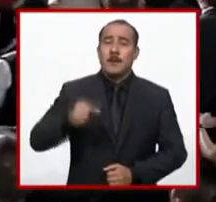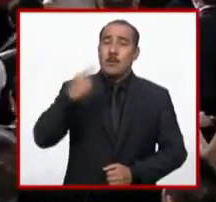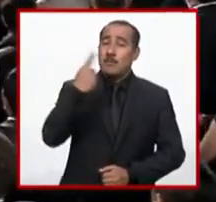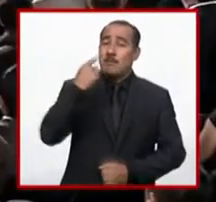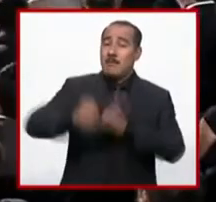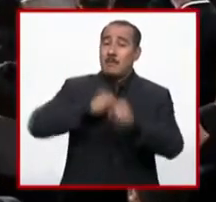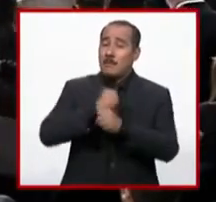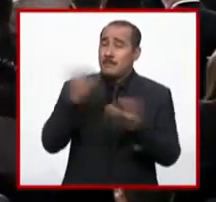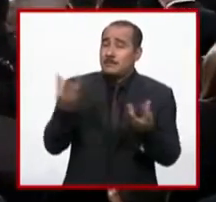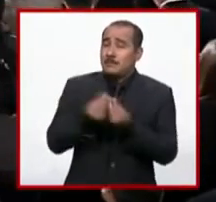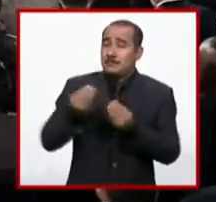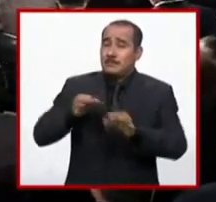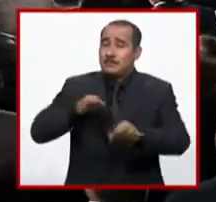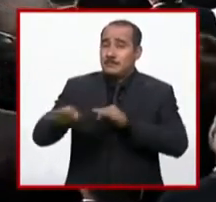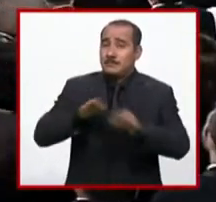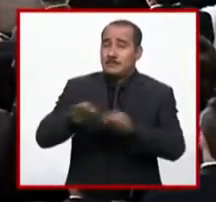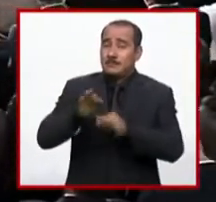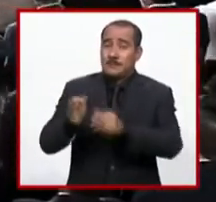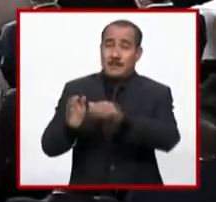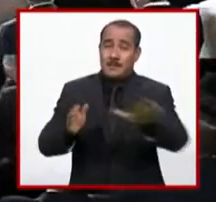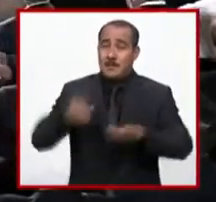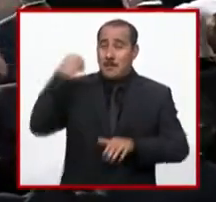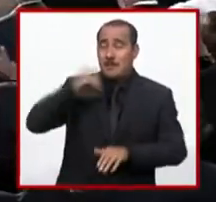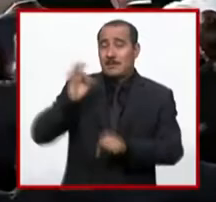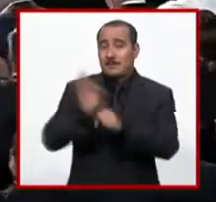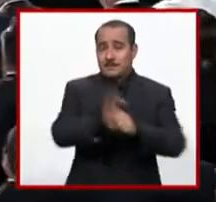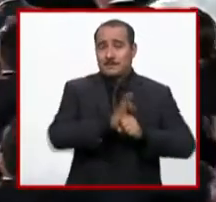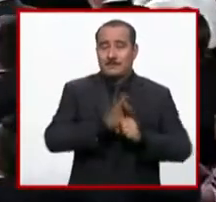de trabajo a favor de Oaxaca.